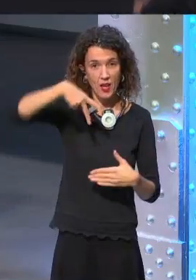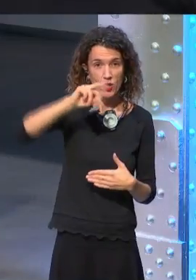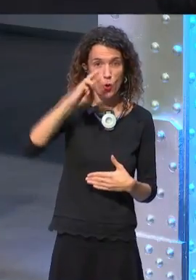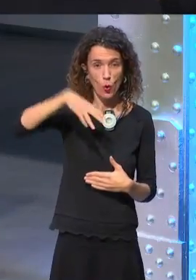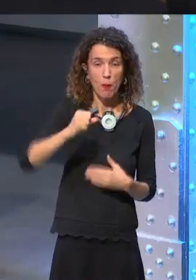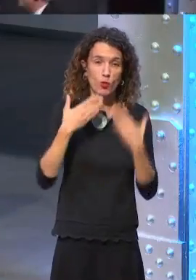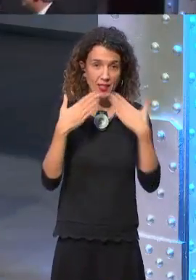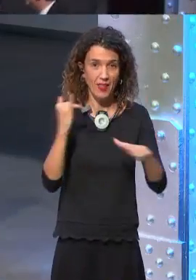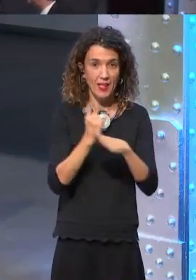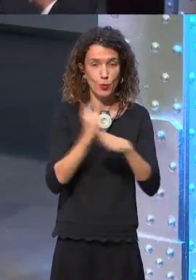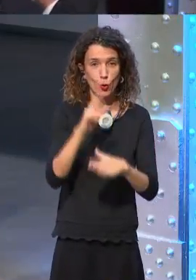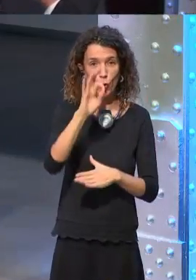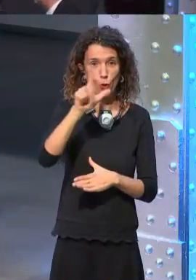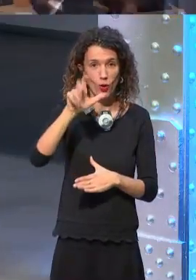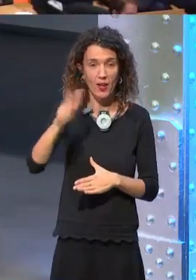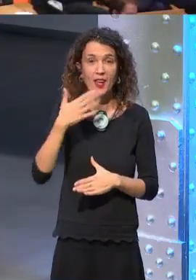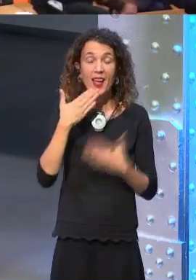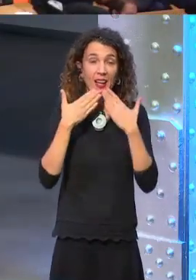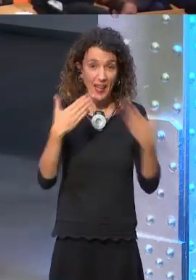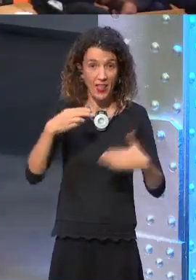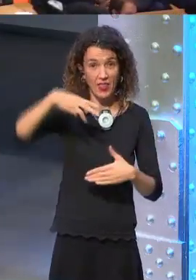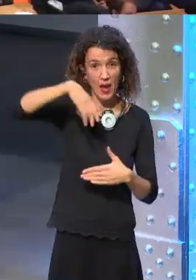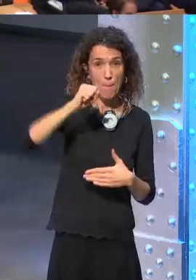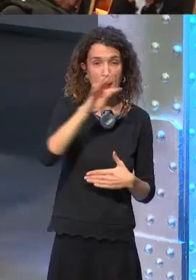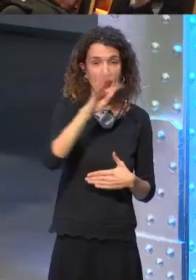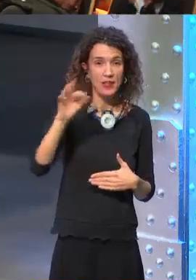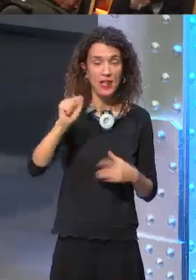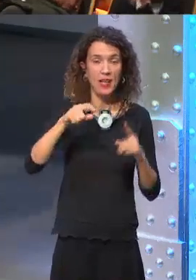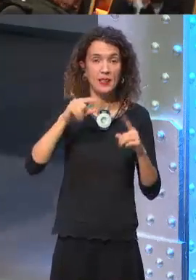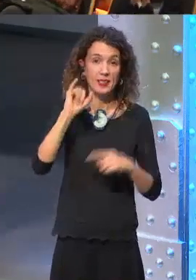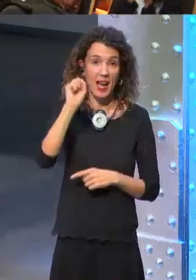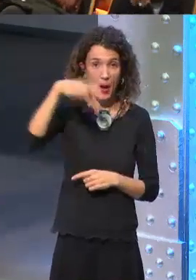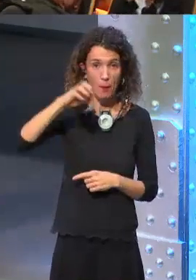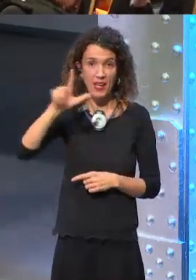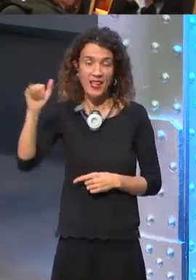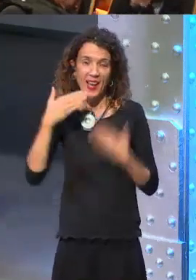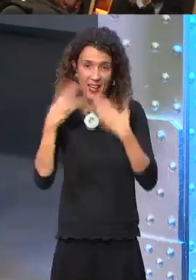muchas gracias al Instituto Rolex, gracias a Matías y a Amélie.